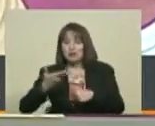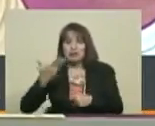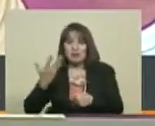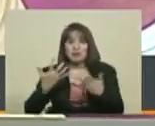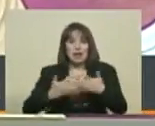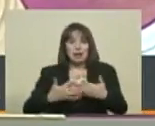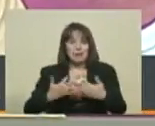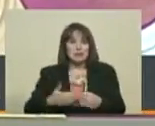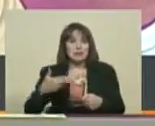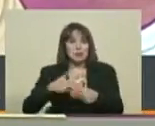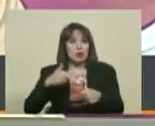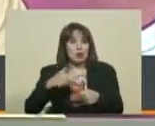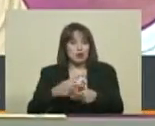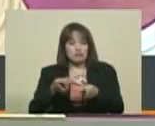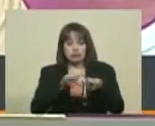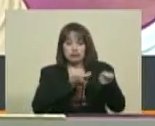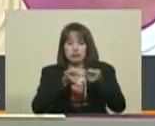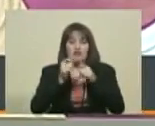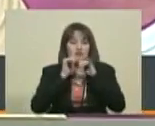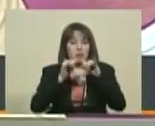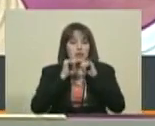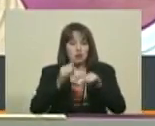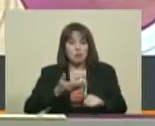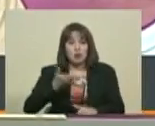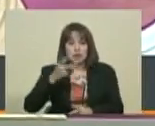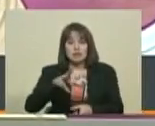para manejar información estratégica